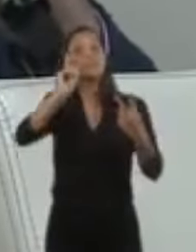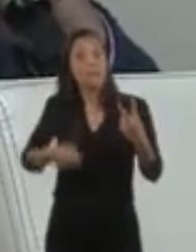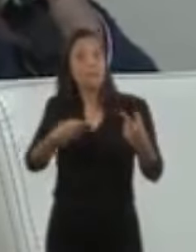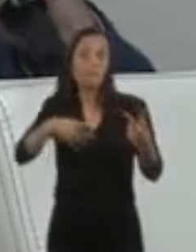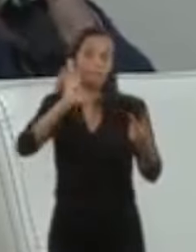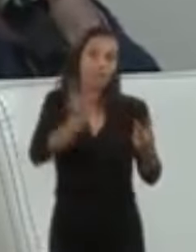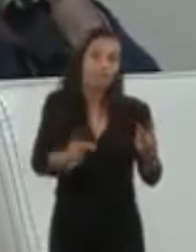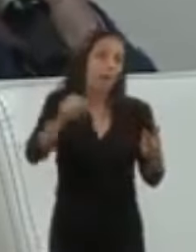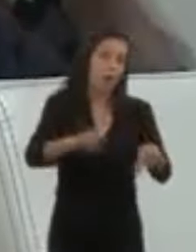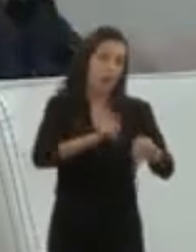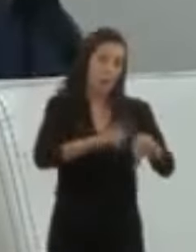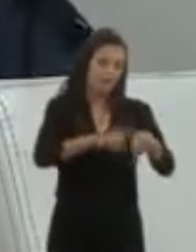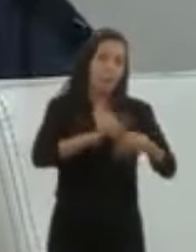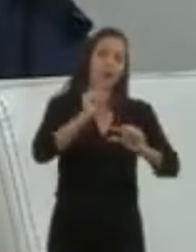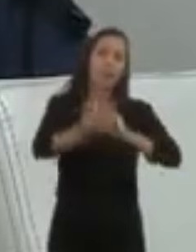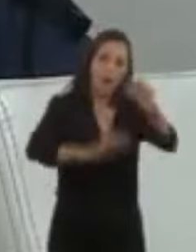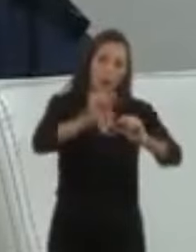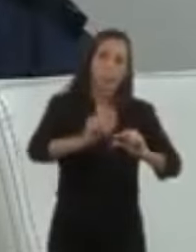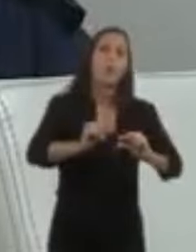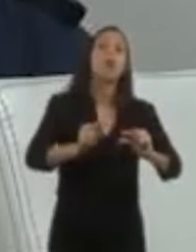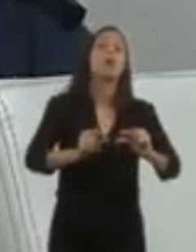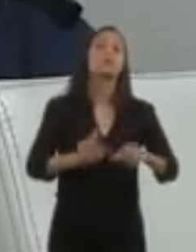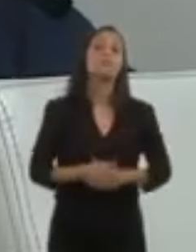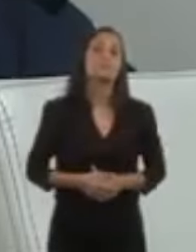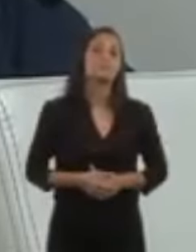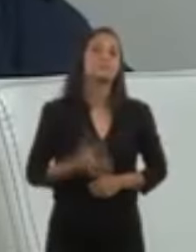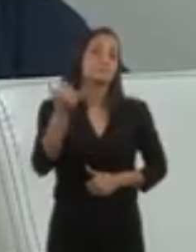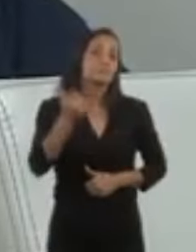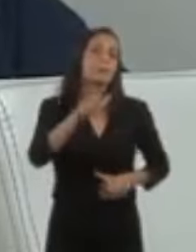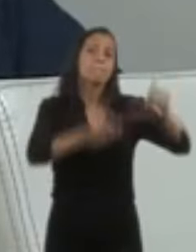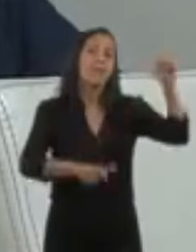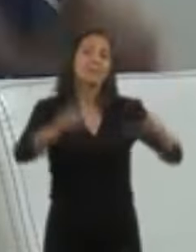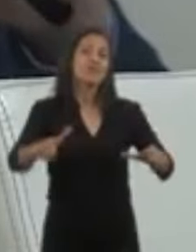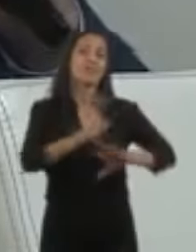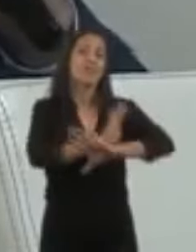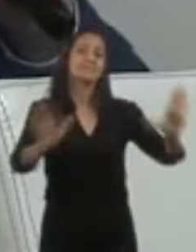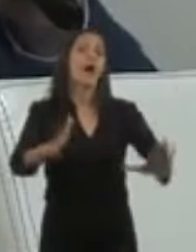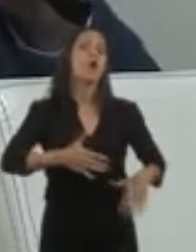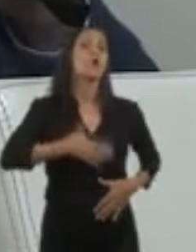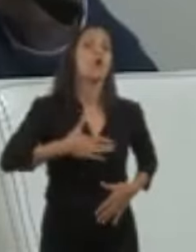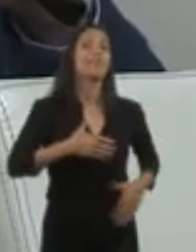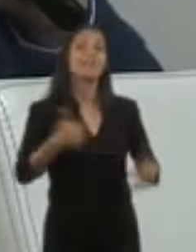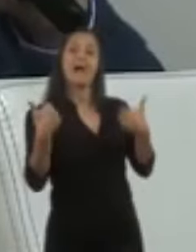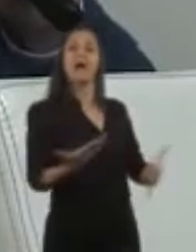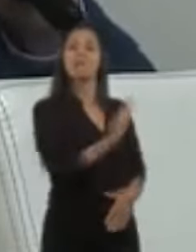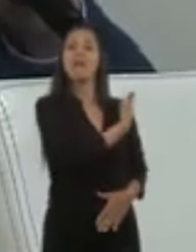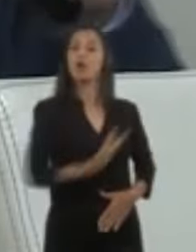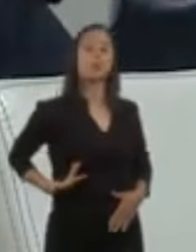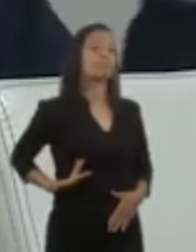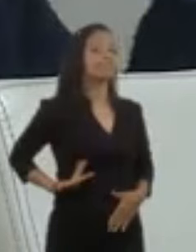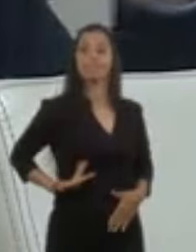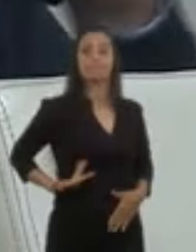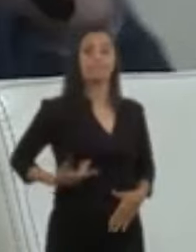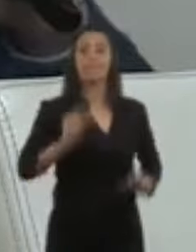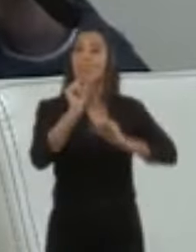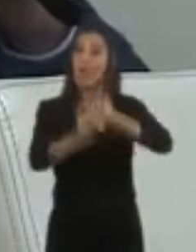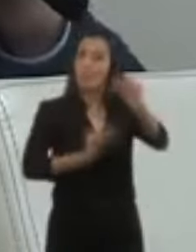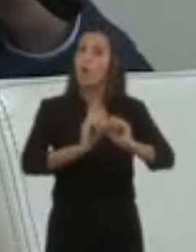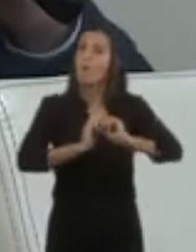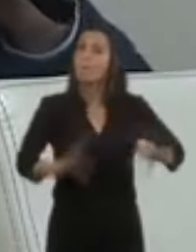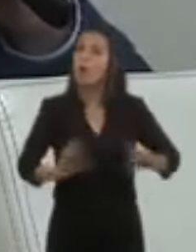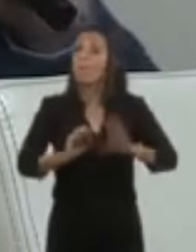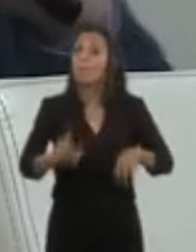la eh de una baja del digamos de la simpatía del electorado de la gente la opinión pública por el gobierno si ustedes ven lo mismo